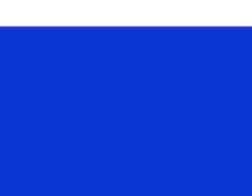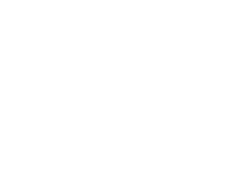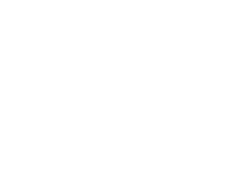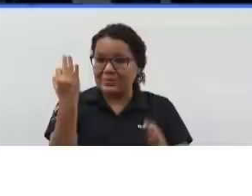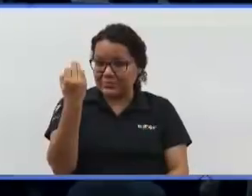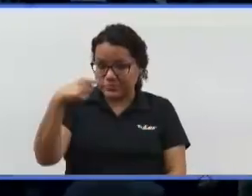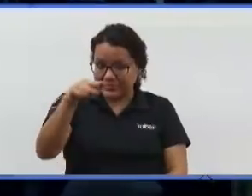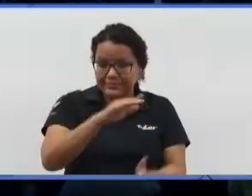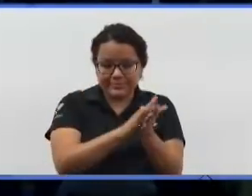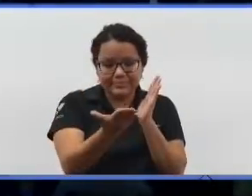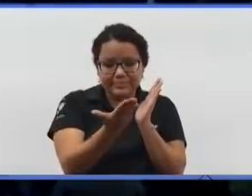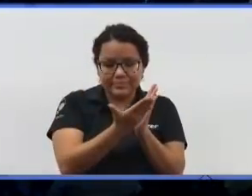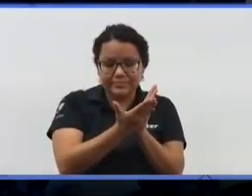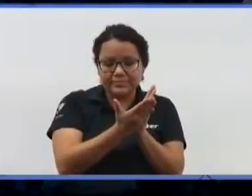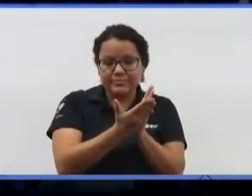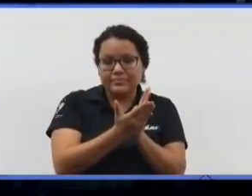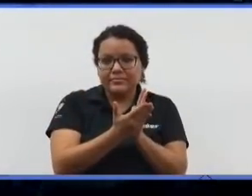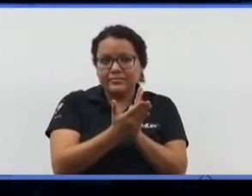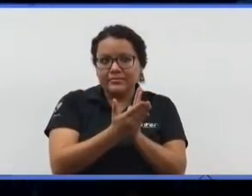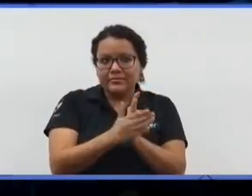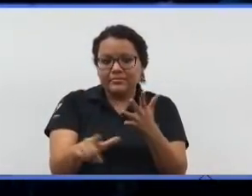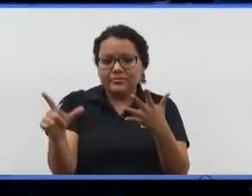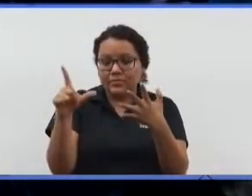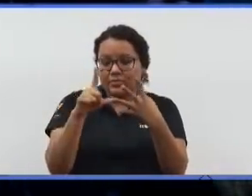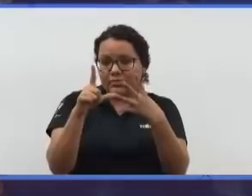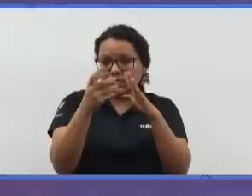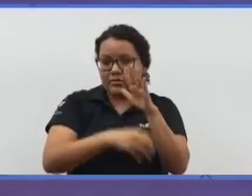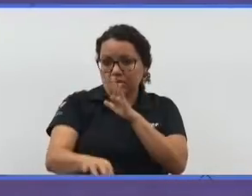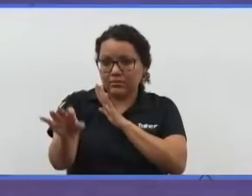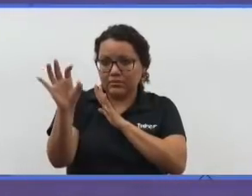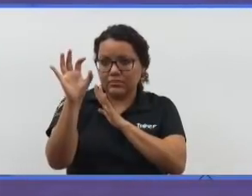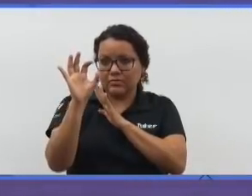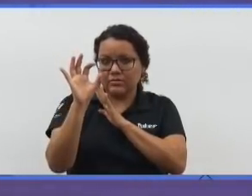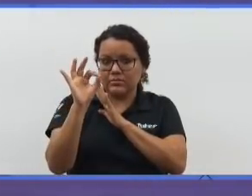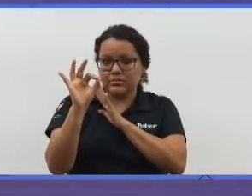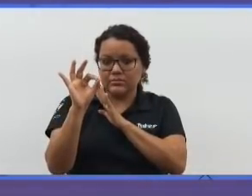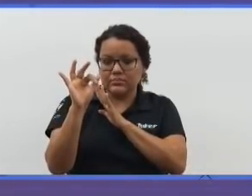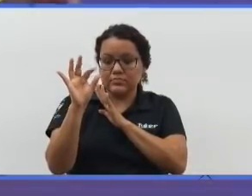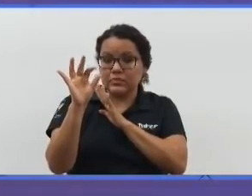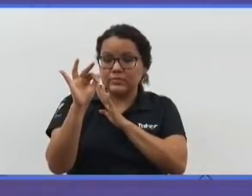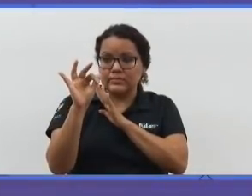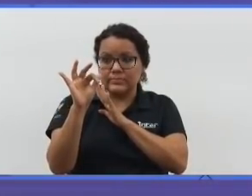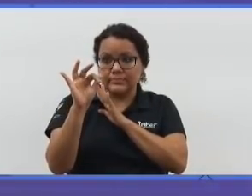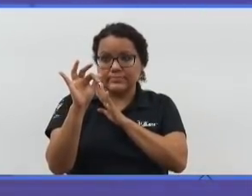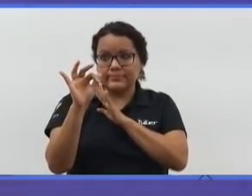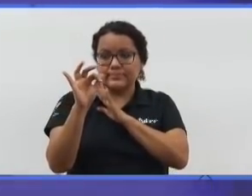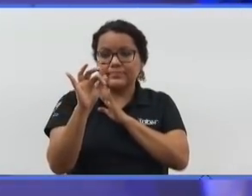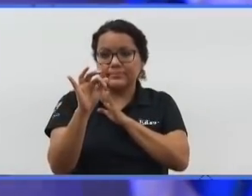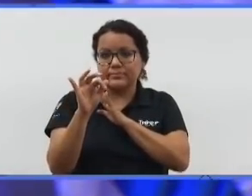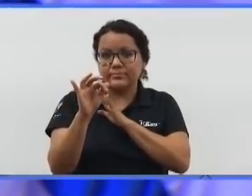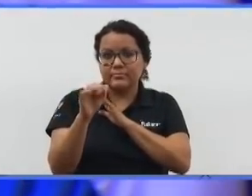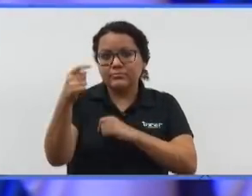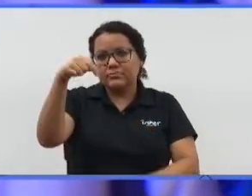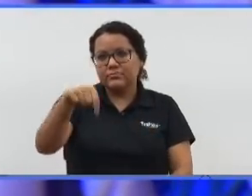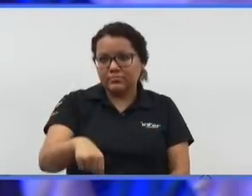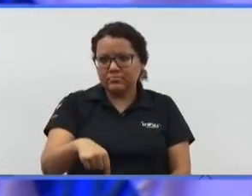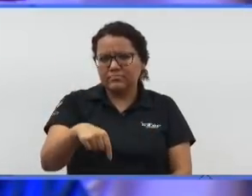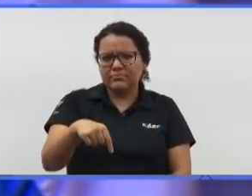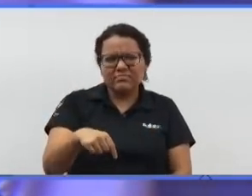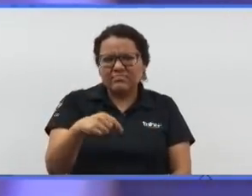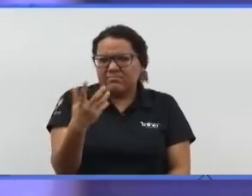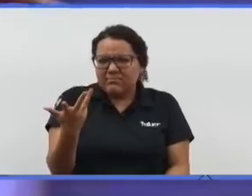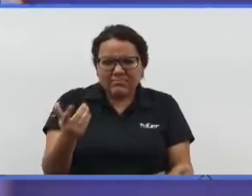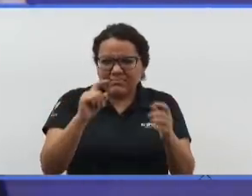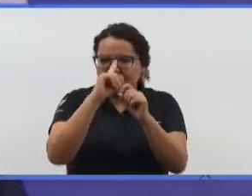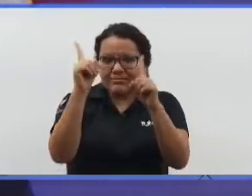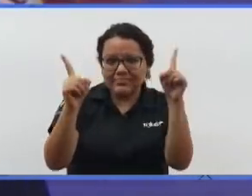en el evangelio de lucas capítulo 19 evangelio de lucas capítulo 19 y la pregunta que tenemos el día de